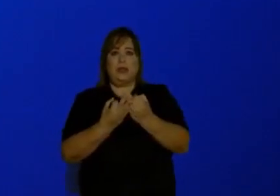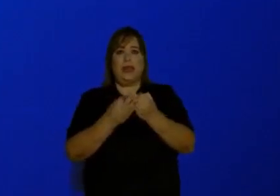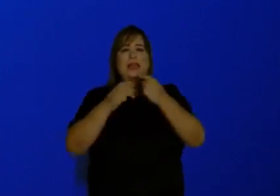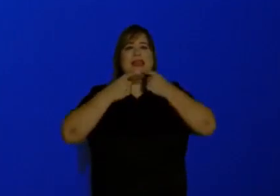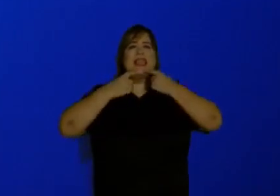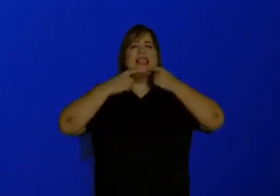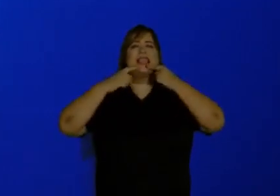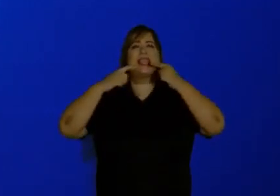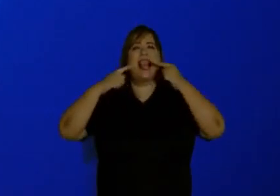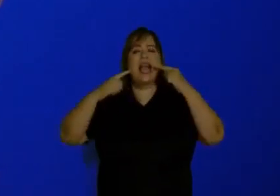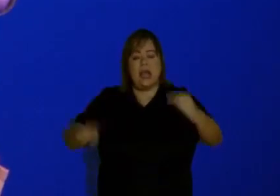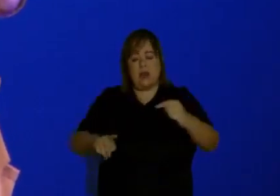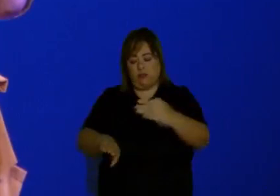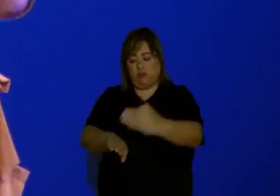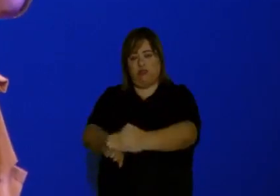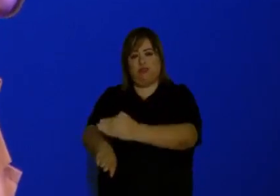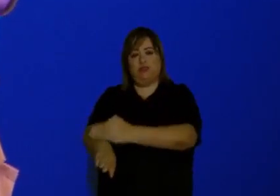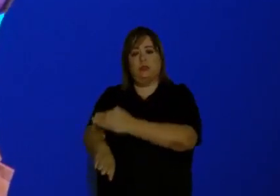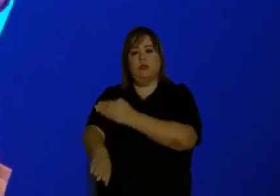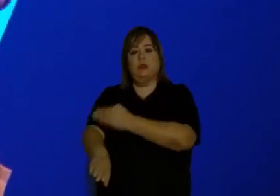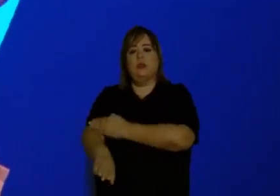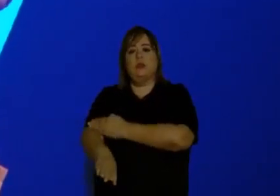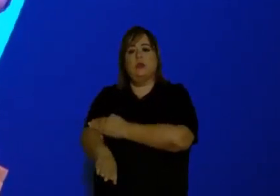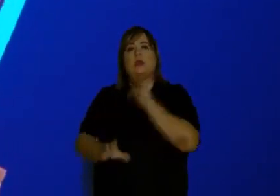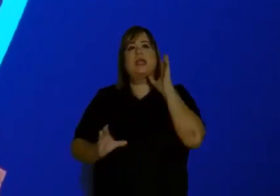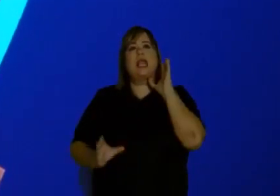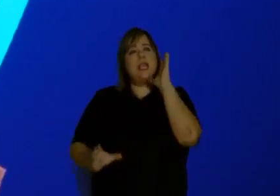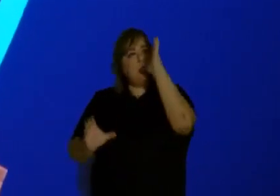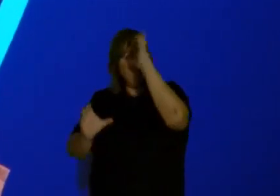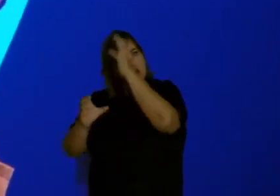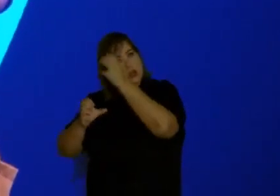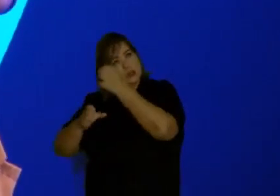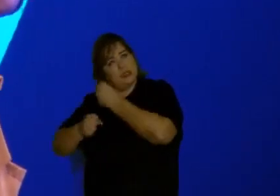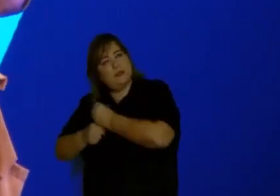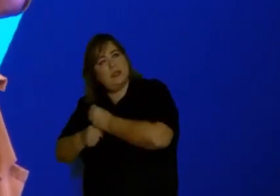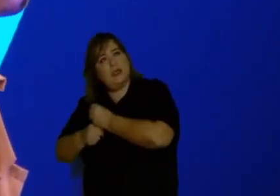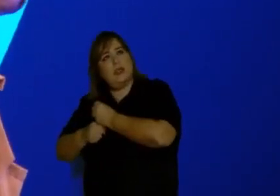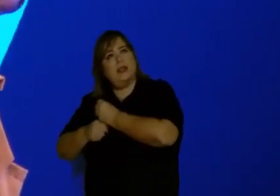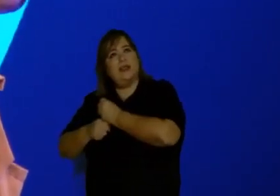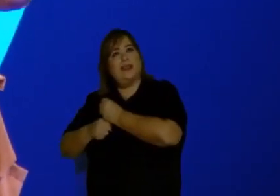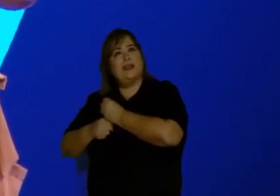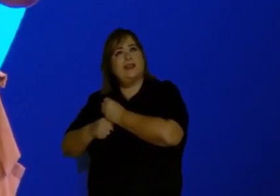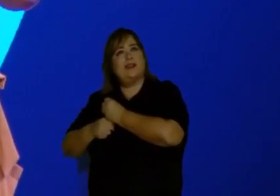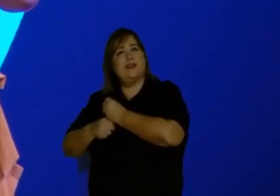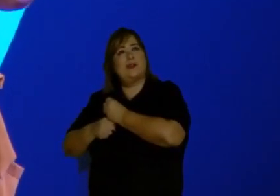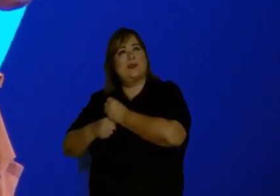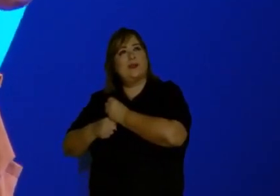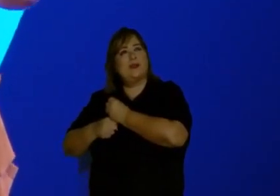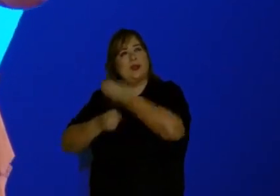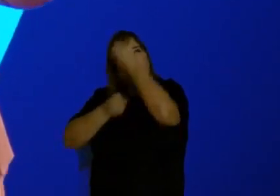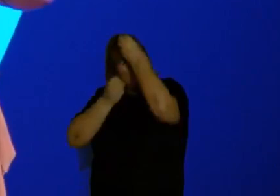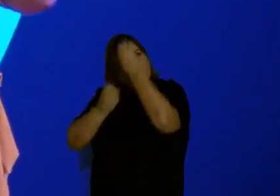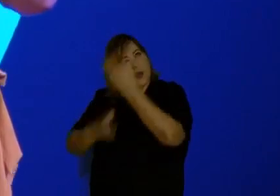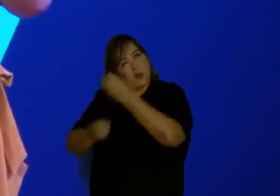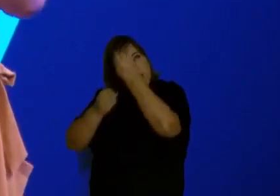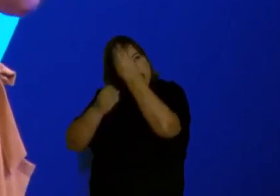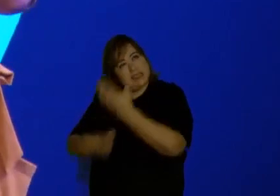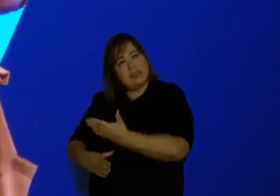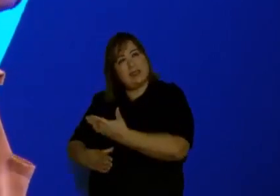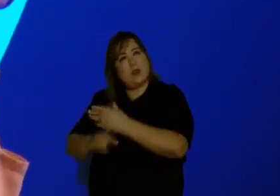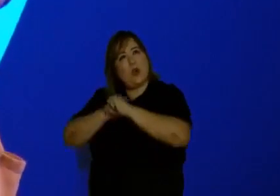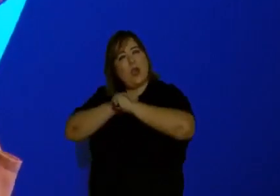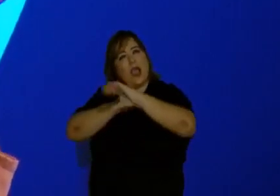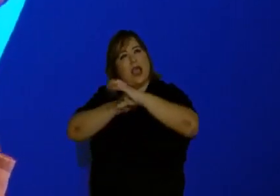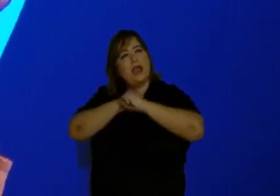pasará de hoy, Señora, que recibiremos llamada, Dios mío. Oh, Dios mío, que declararán y anunciarán,